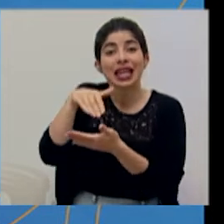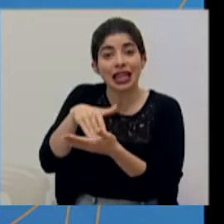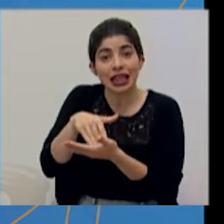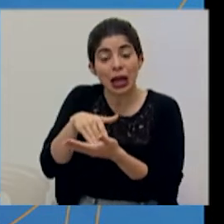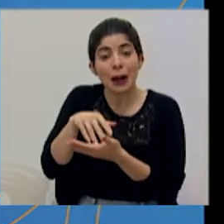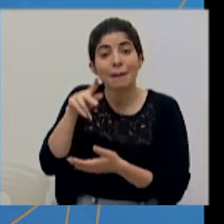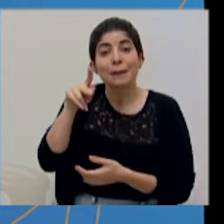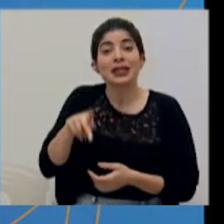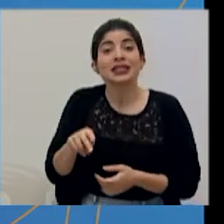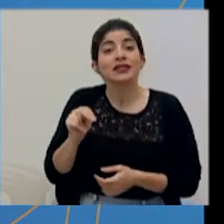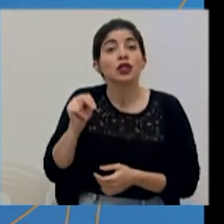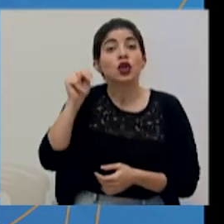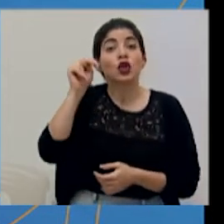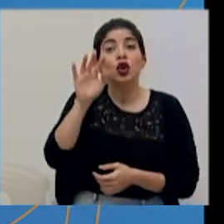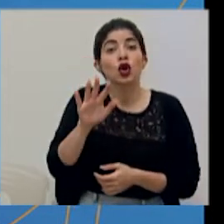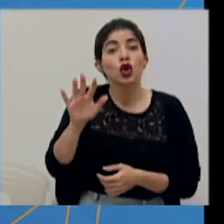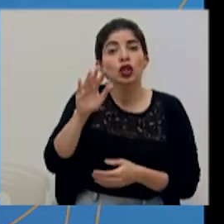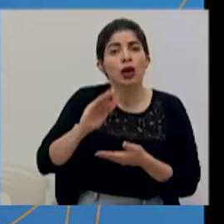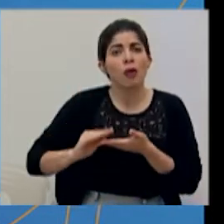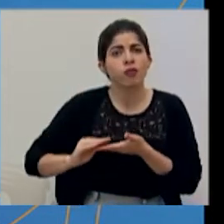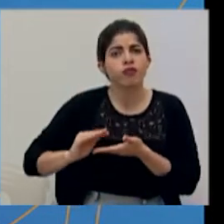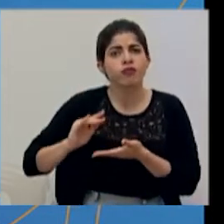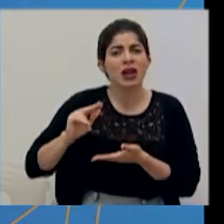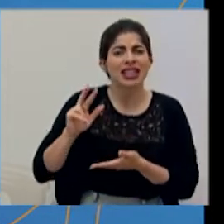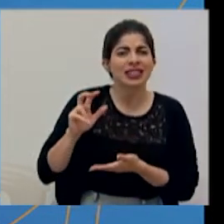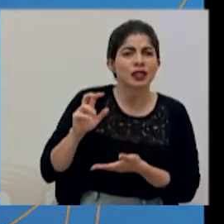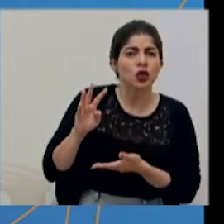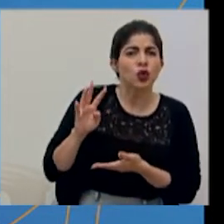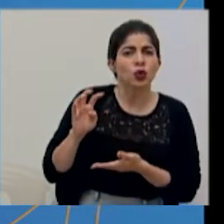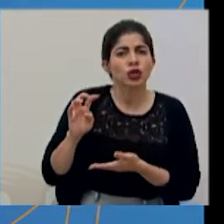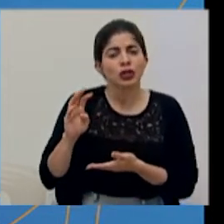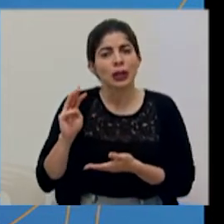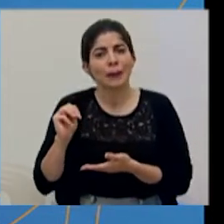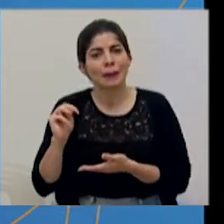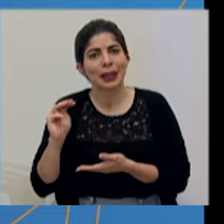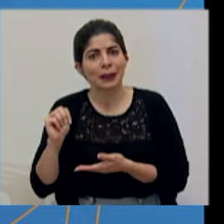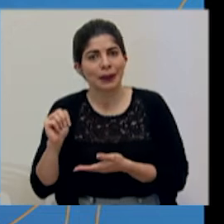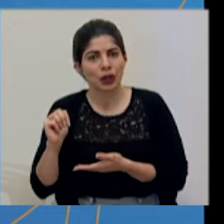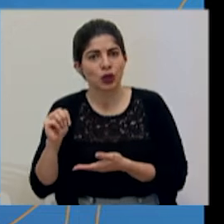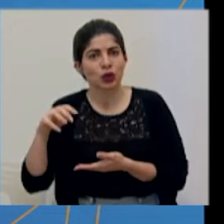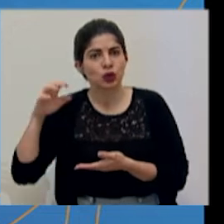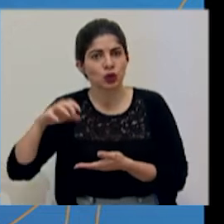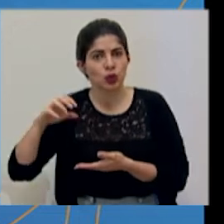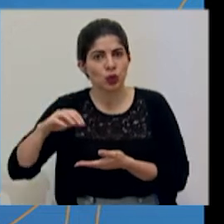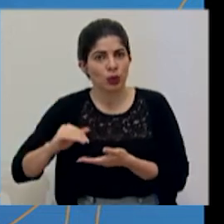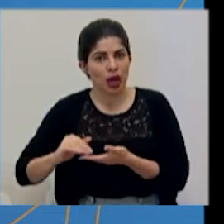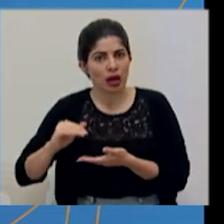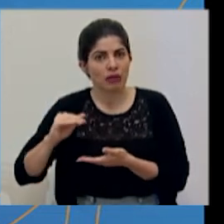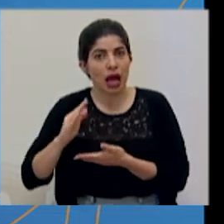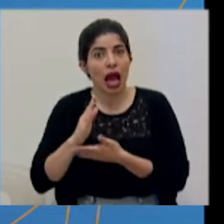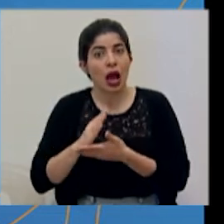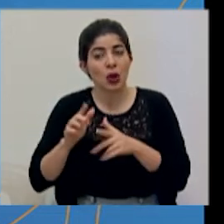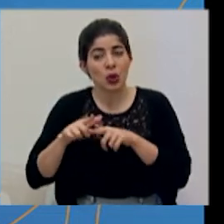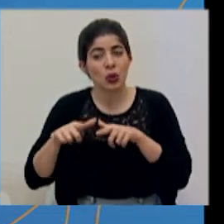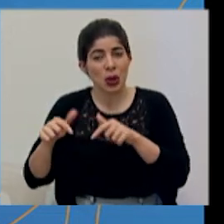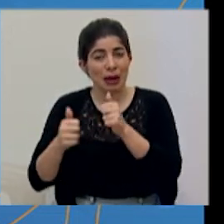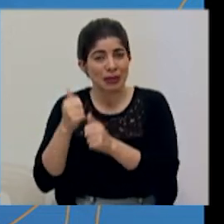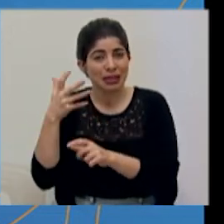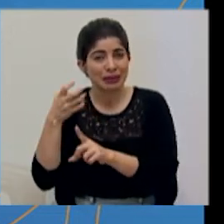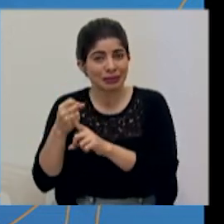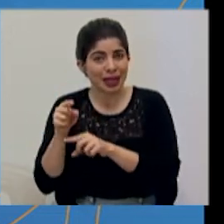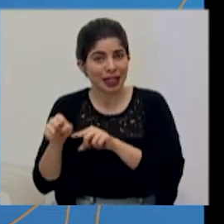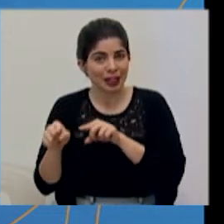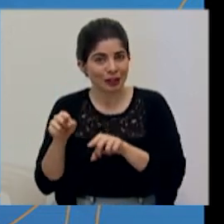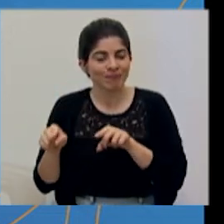Pacífico Norte, entre 300 y 400 milímetros de lluvia en algunos de los cantones más afectados y que